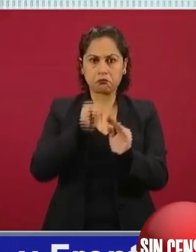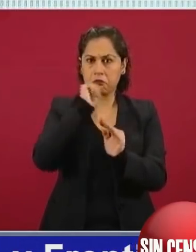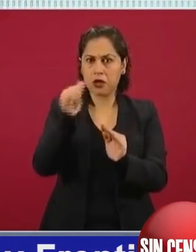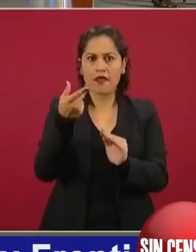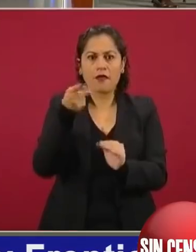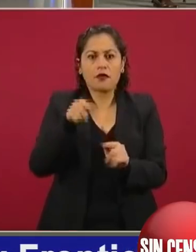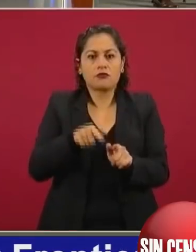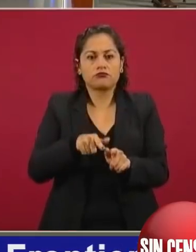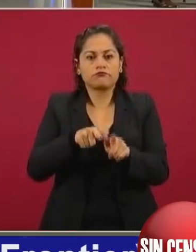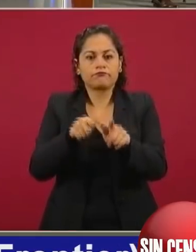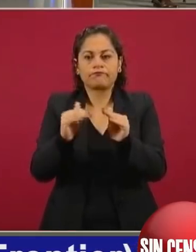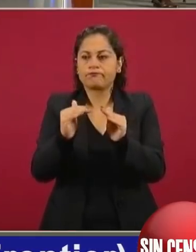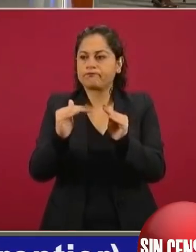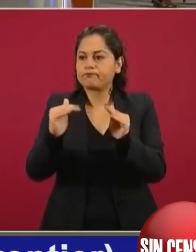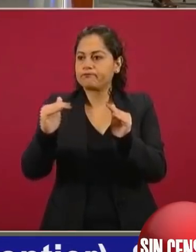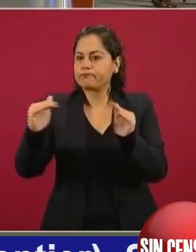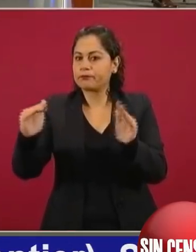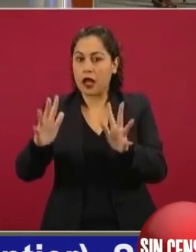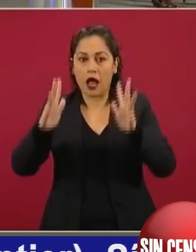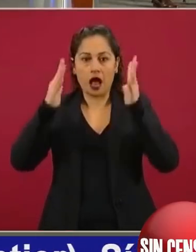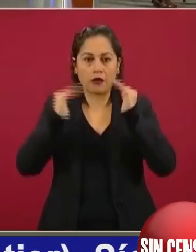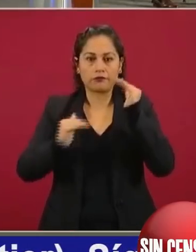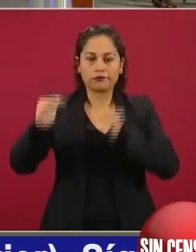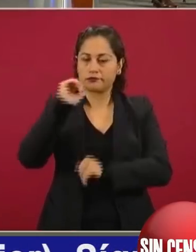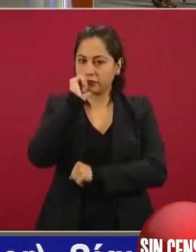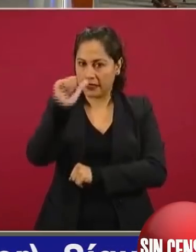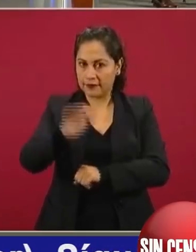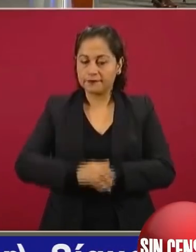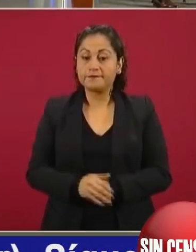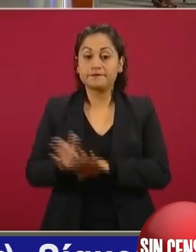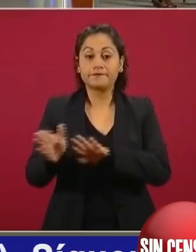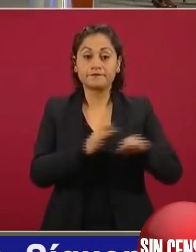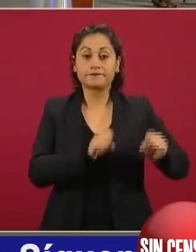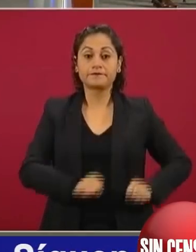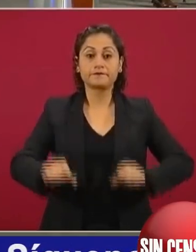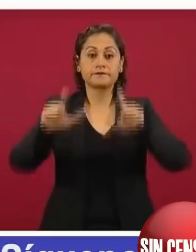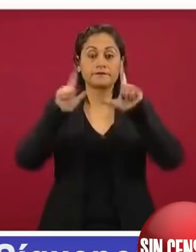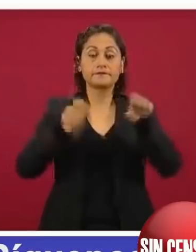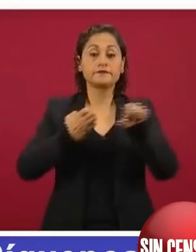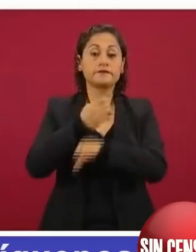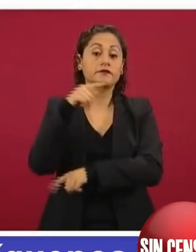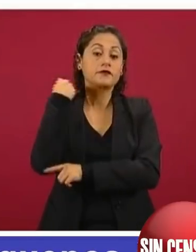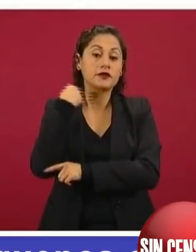incrementado significativamente. El estado de Tabasco muy bien, también con este descenso desde la semana